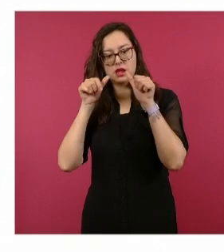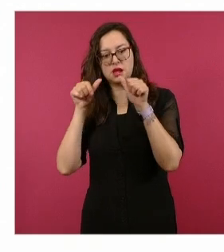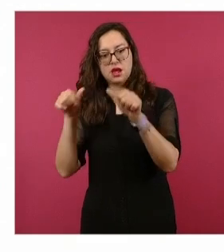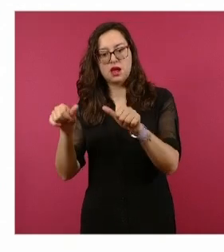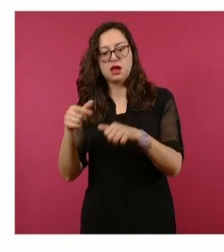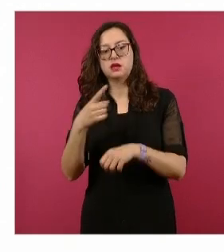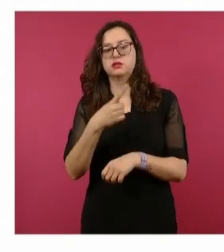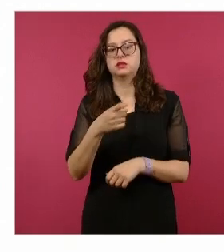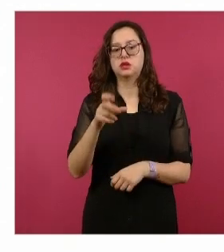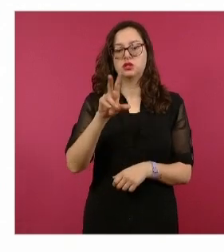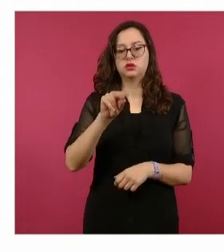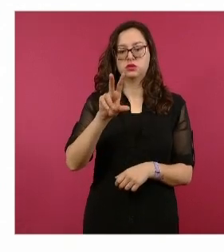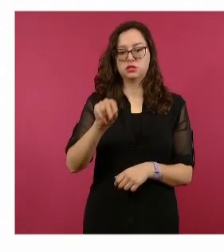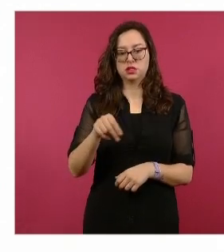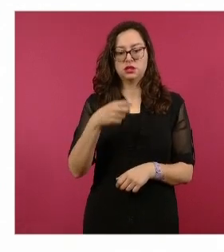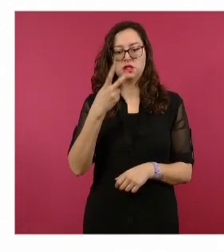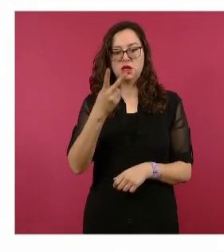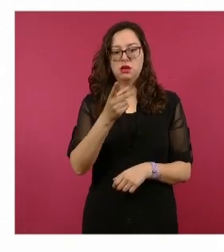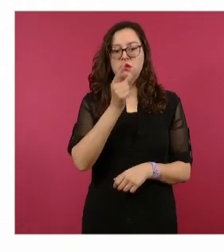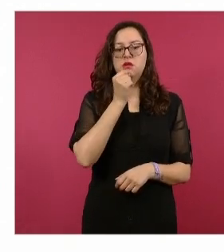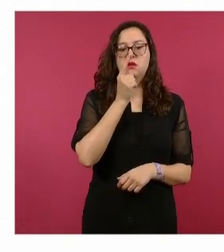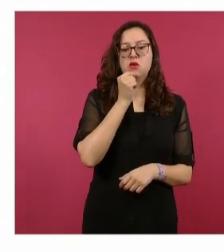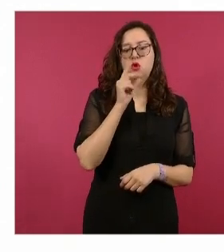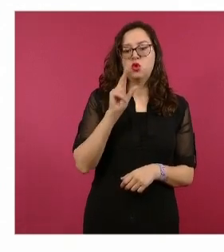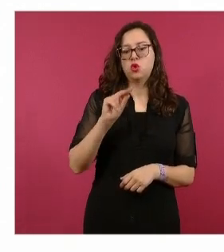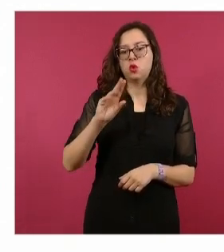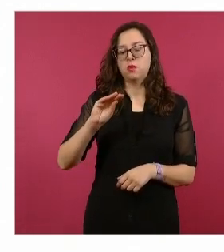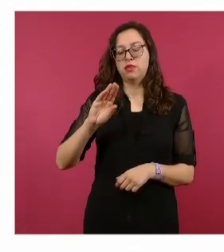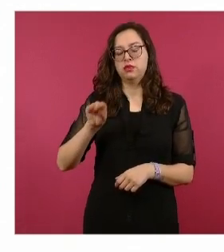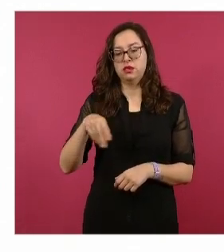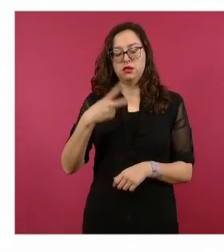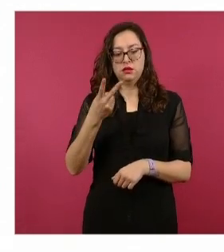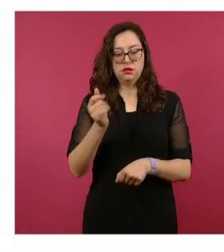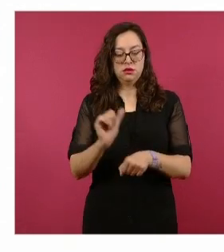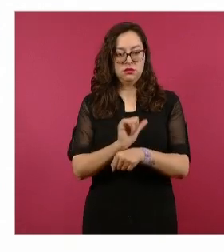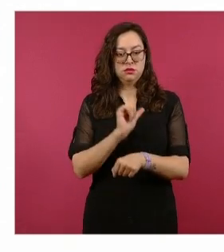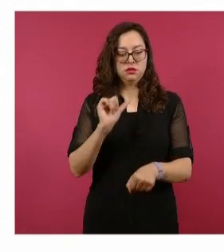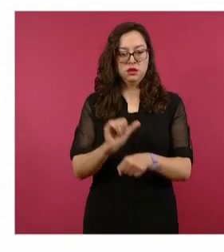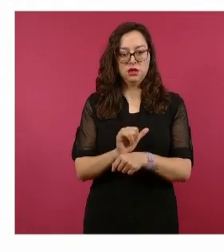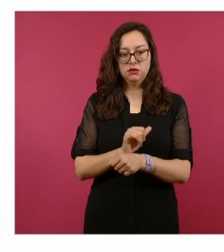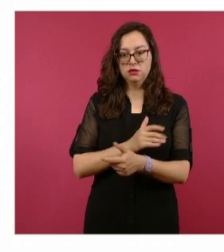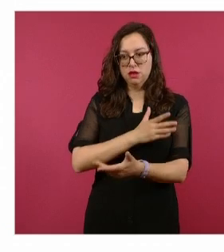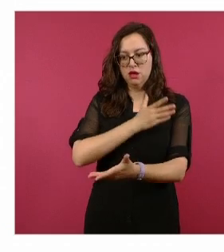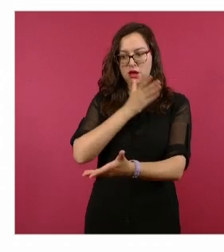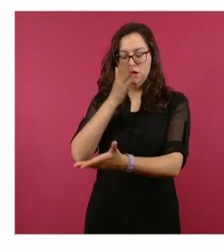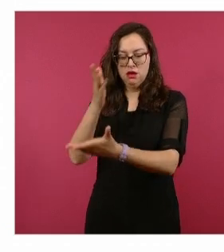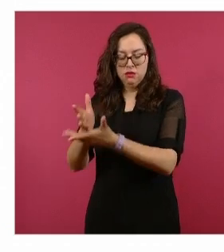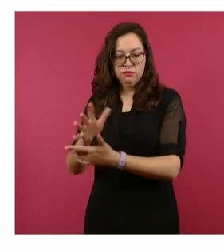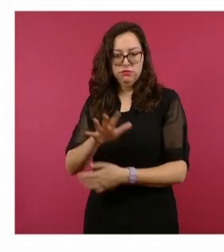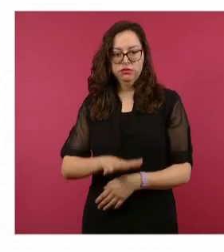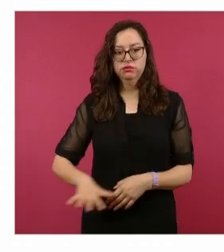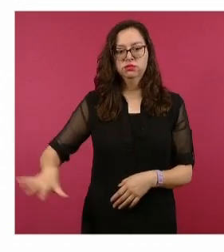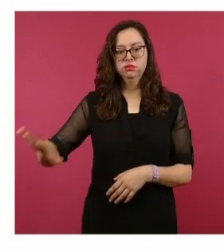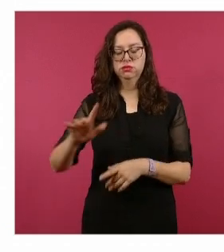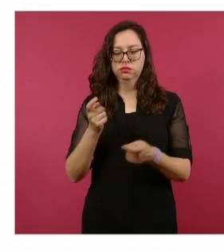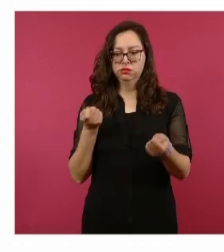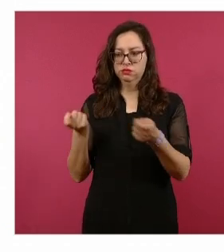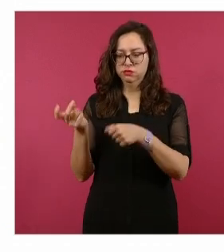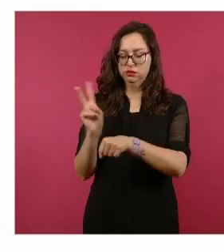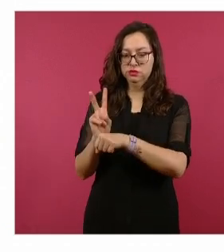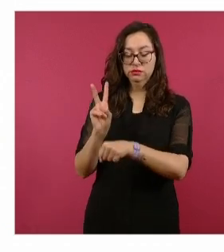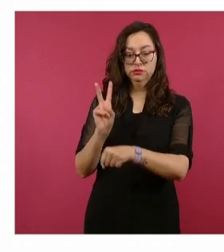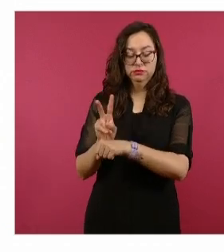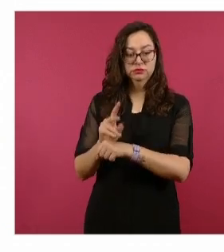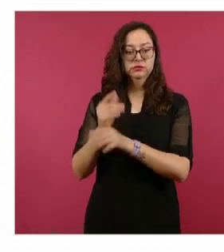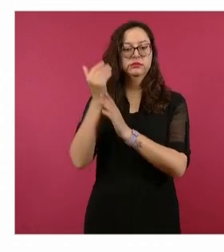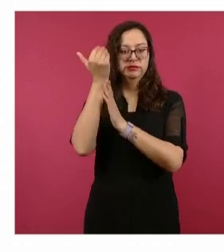182 de personal y 92 vehículos. Esto ha permitido una reducción en robo de vehículos de 226 en enero